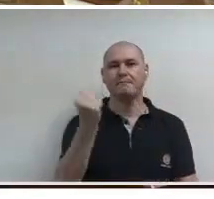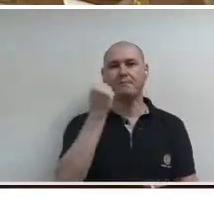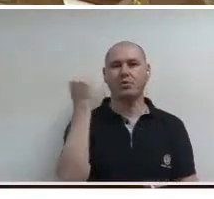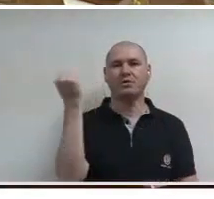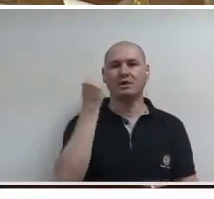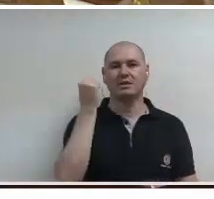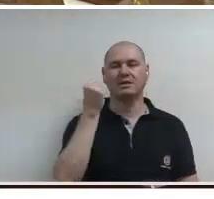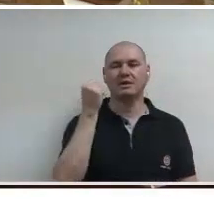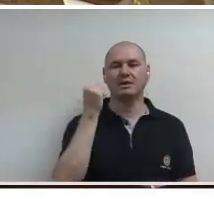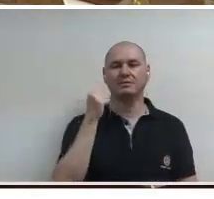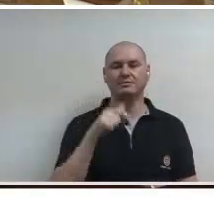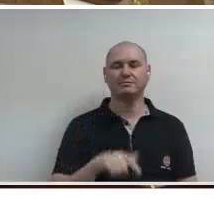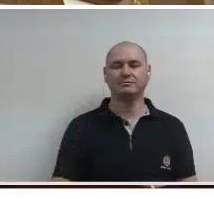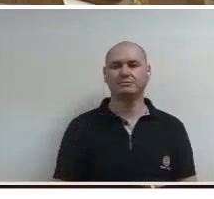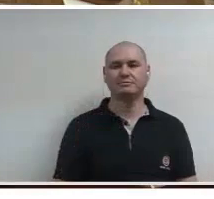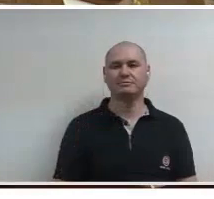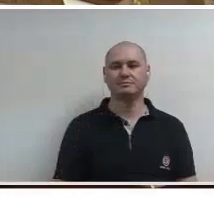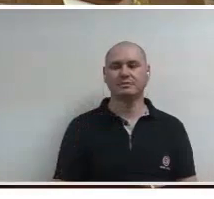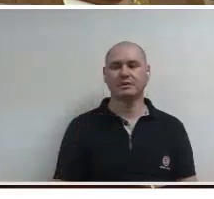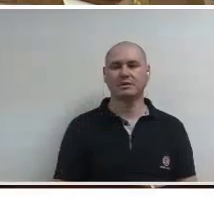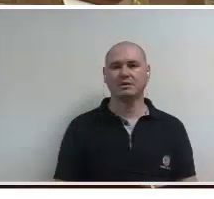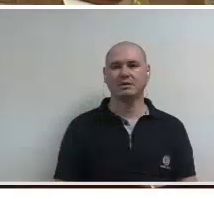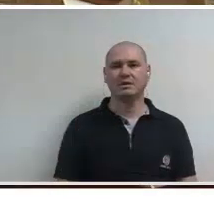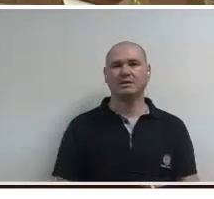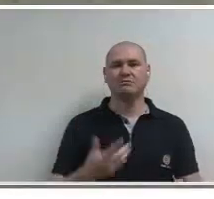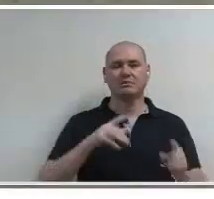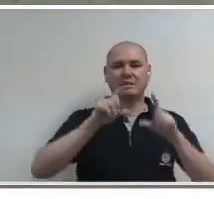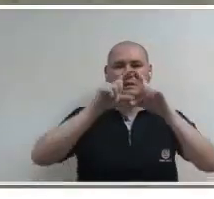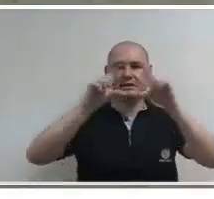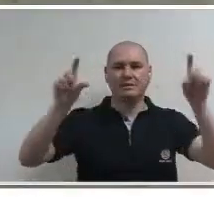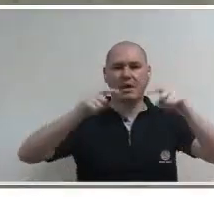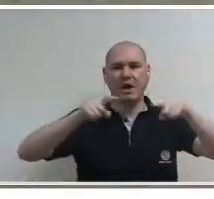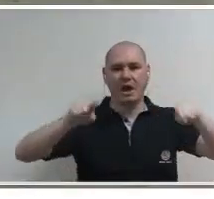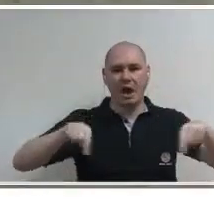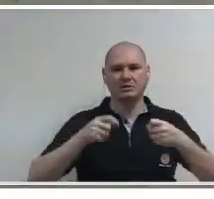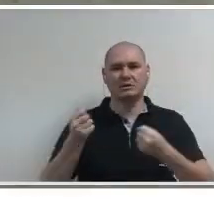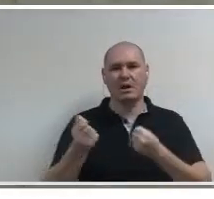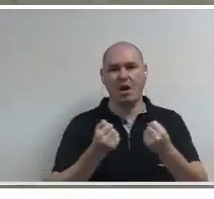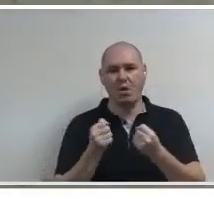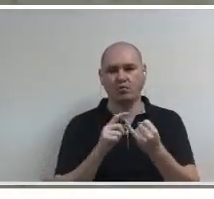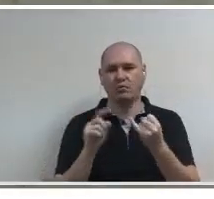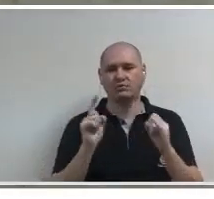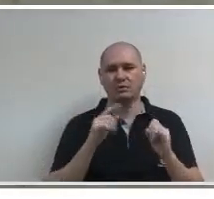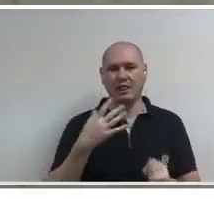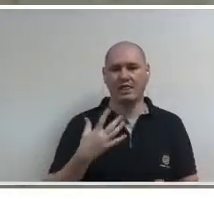Peguabre, registro público, Erejeguau, pues yo no vamos a hacer, como ando a CP 2020,